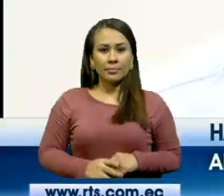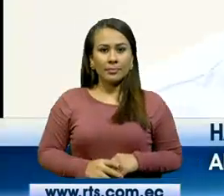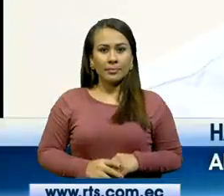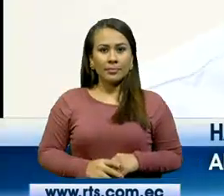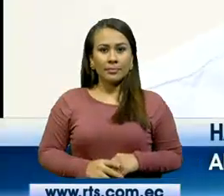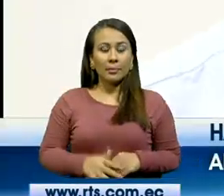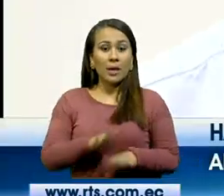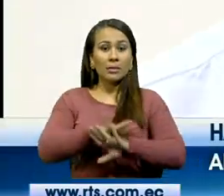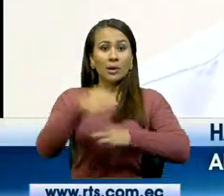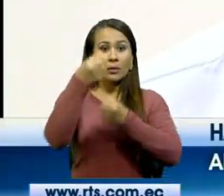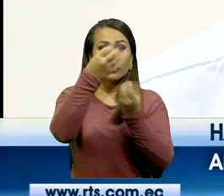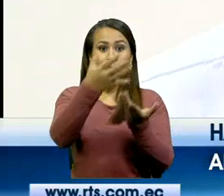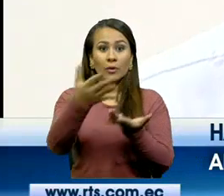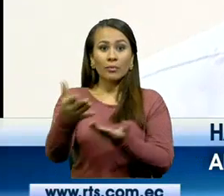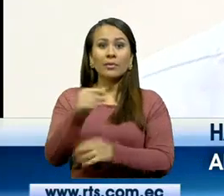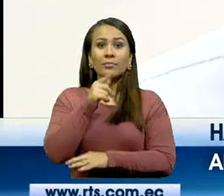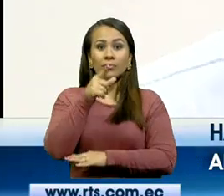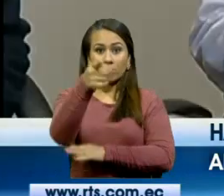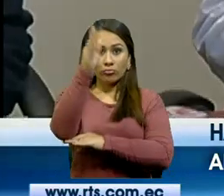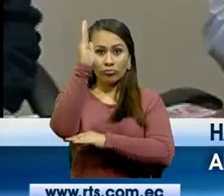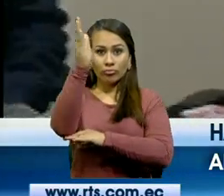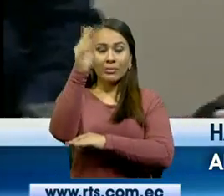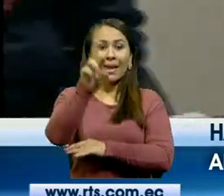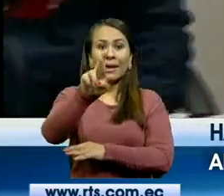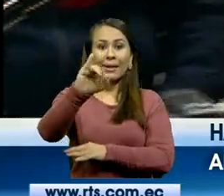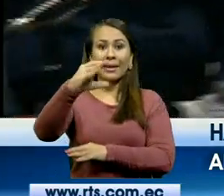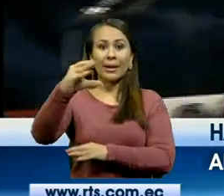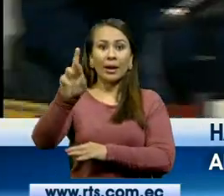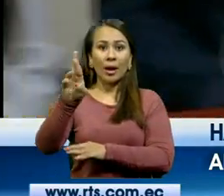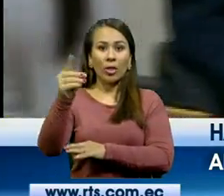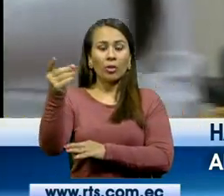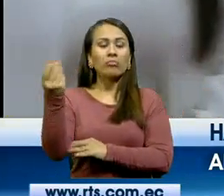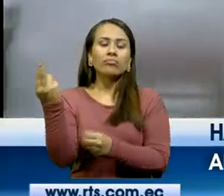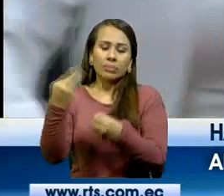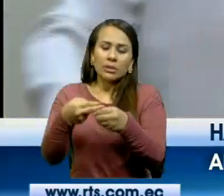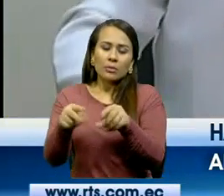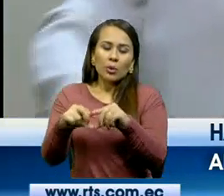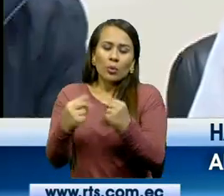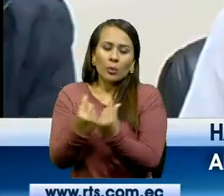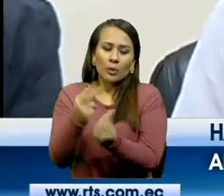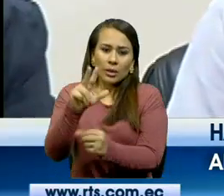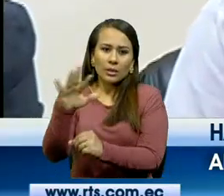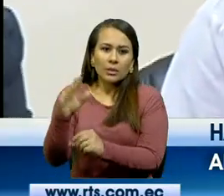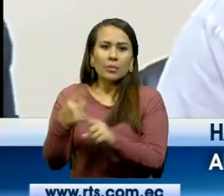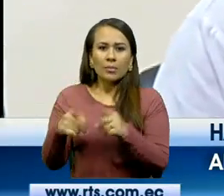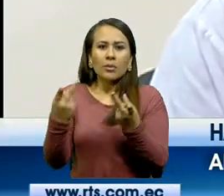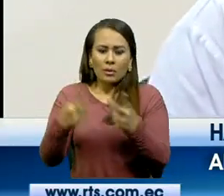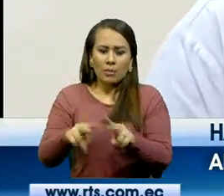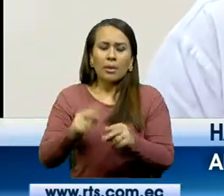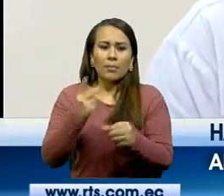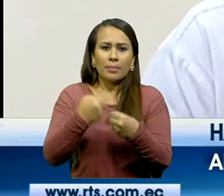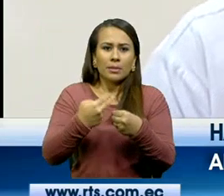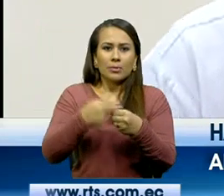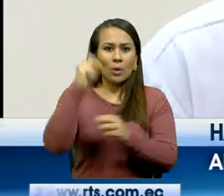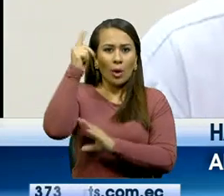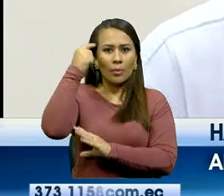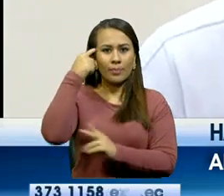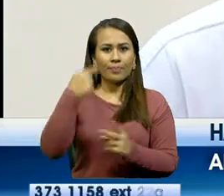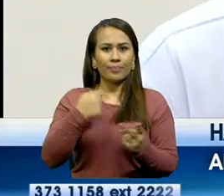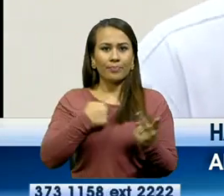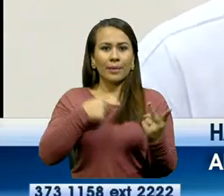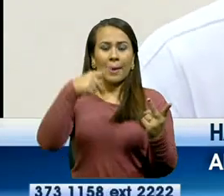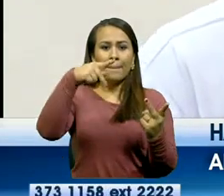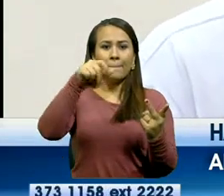El anuncio lo dio de entrada Ricardo Patiño, integrante del actual gobierno y asesor presidencial. Paola Pavón, Virgilio Hernández